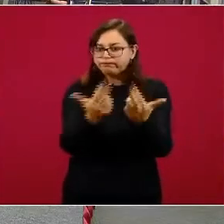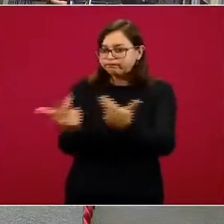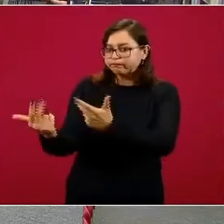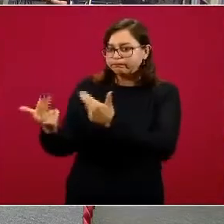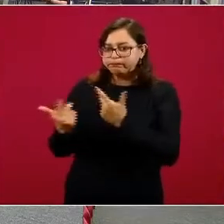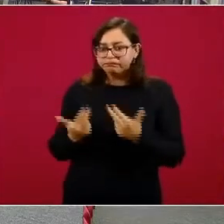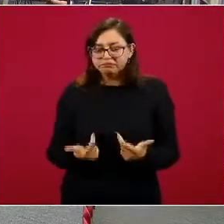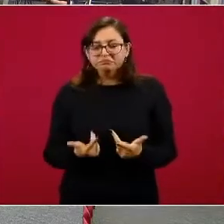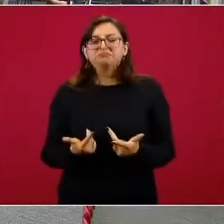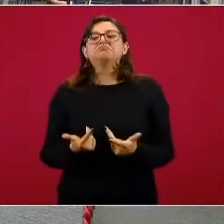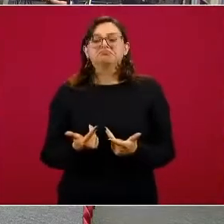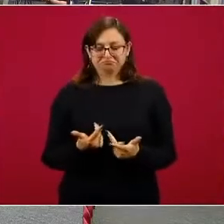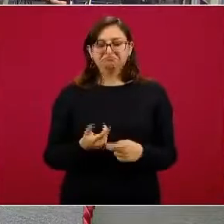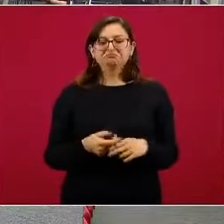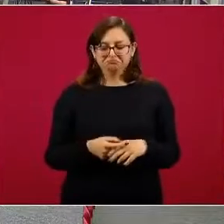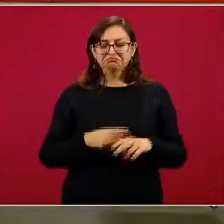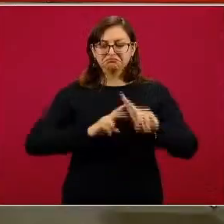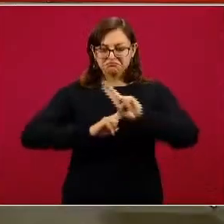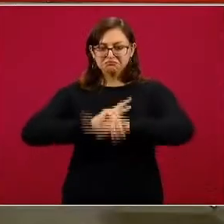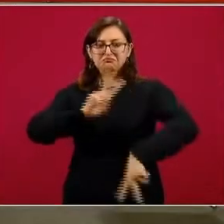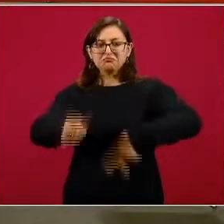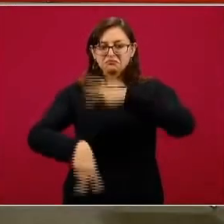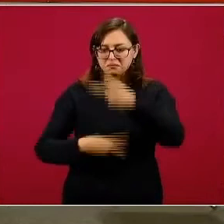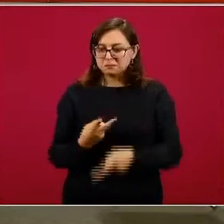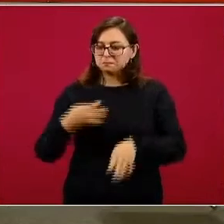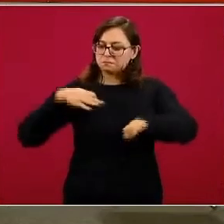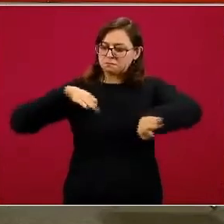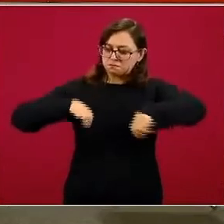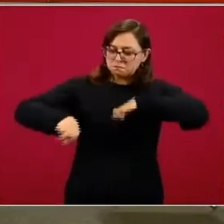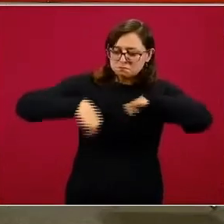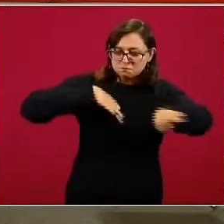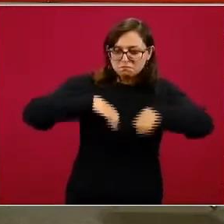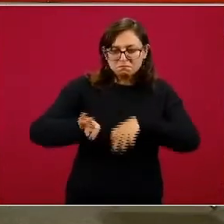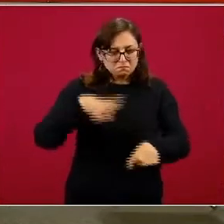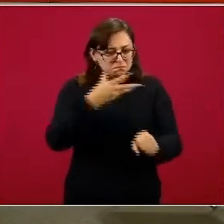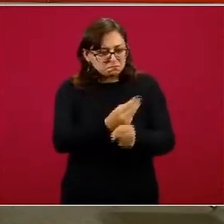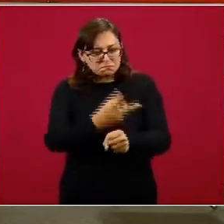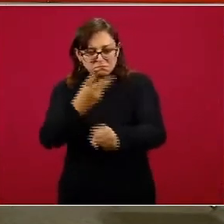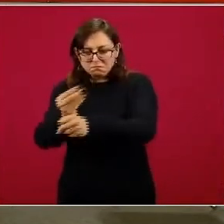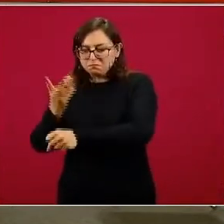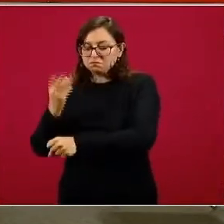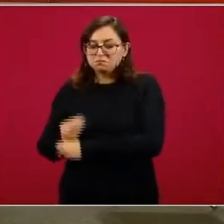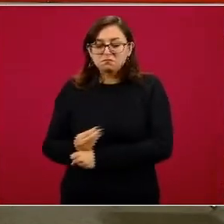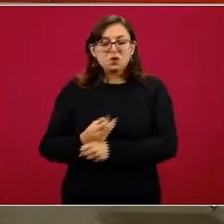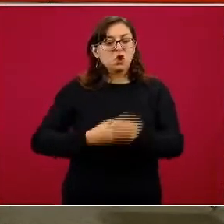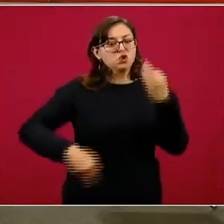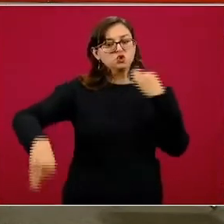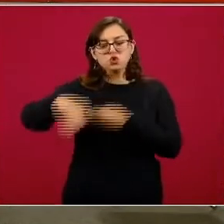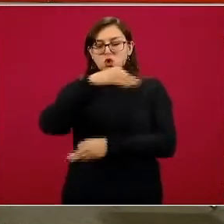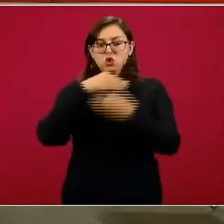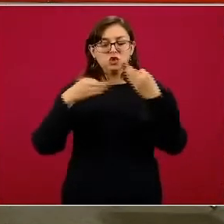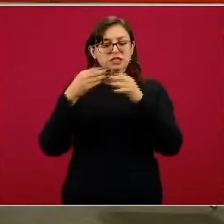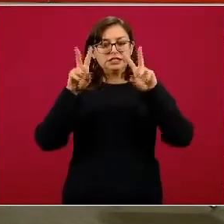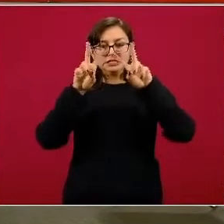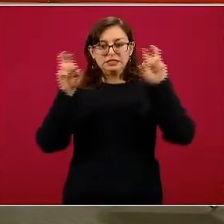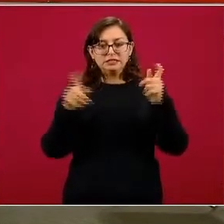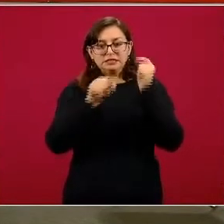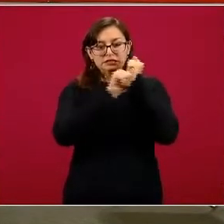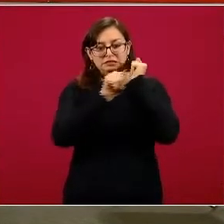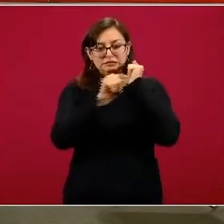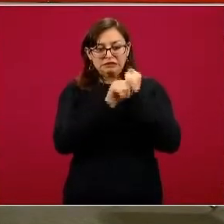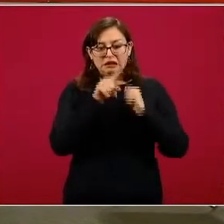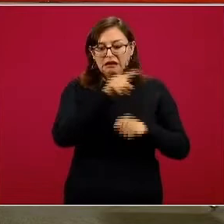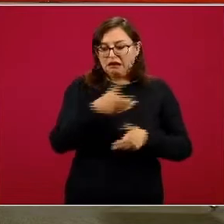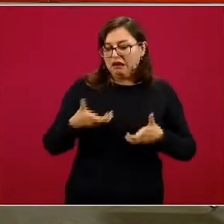vieron beneficiados con el trabajo intenso de las cuadrillas de trabajadores del sector de comunicaciones y transportes, los famosos